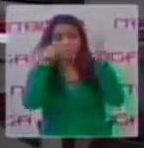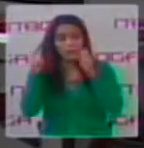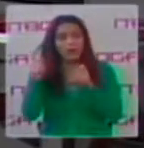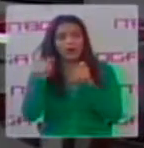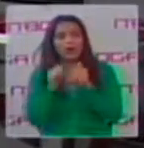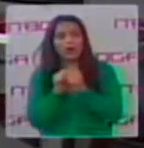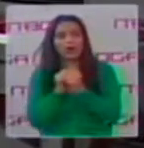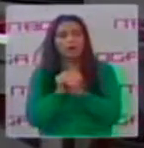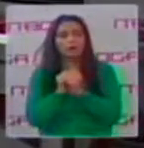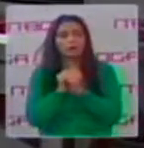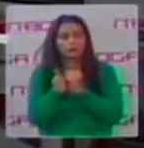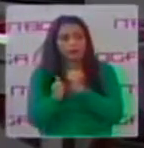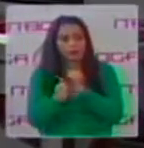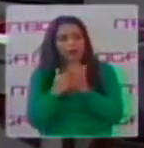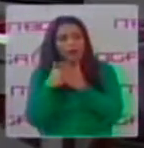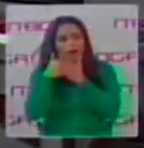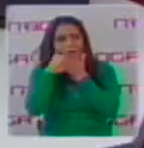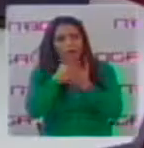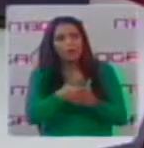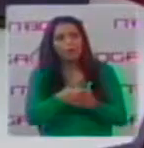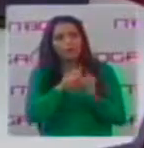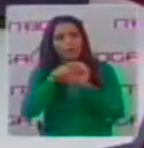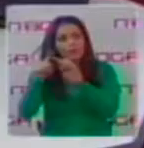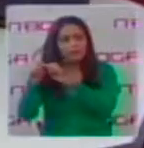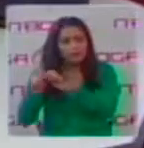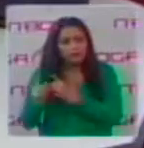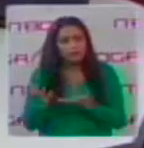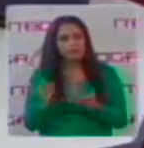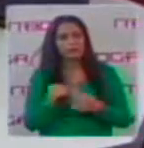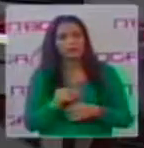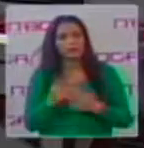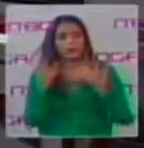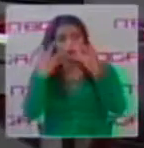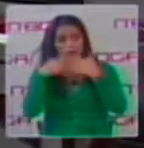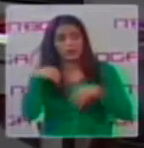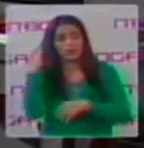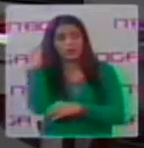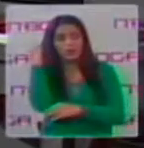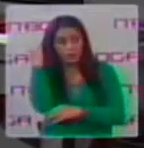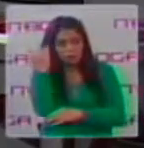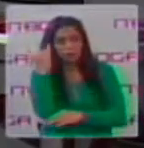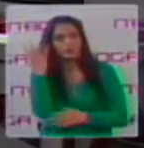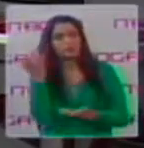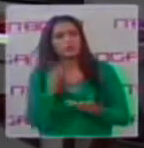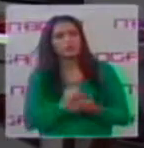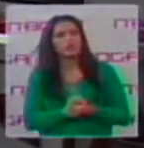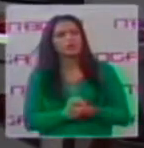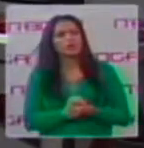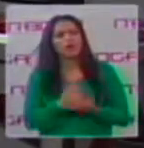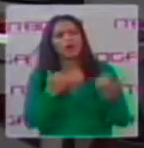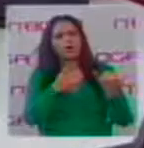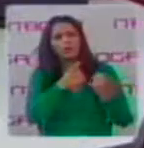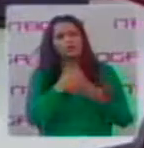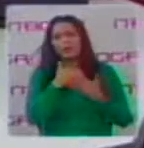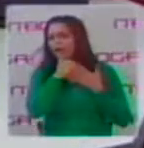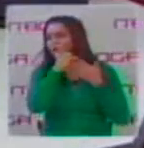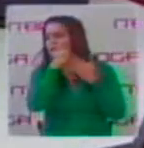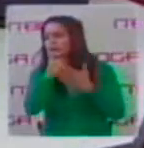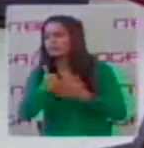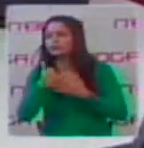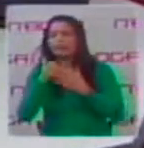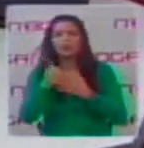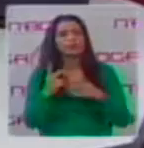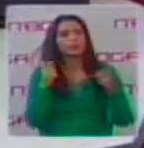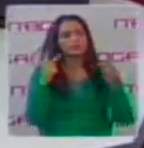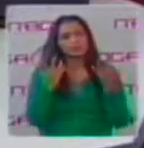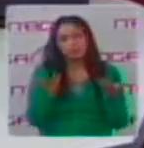más allá y llega también a las industrias, que es importante mencionarlo. Buscando dar ese valor social a aquellos productos